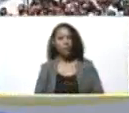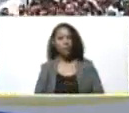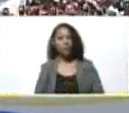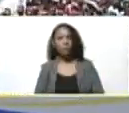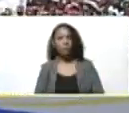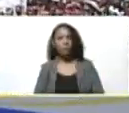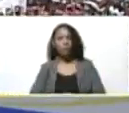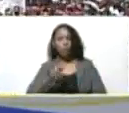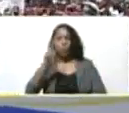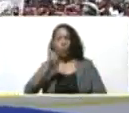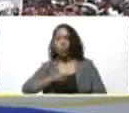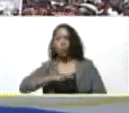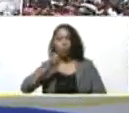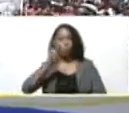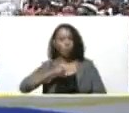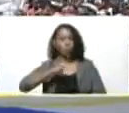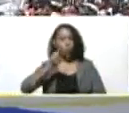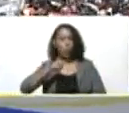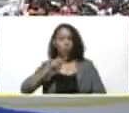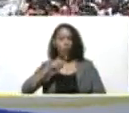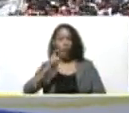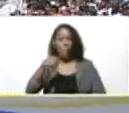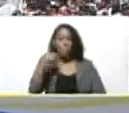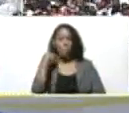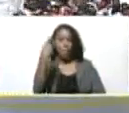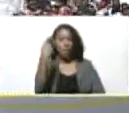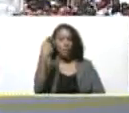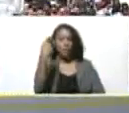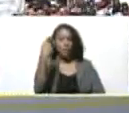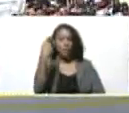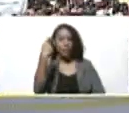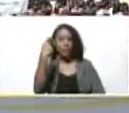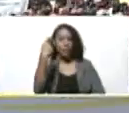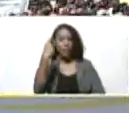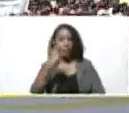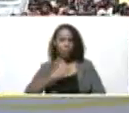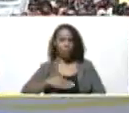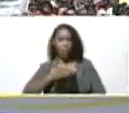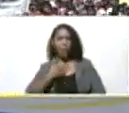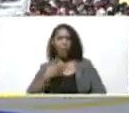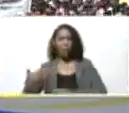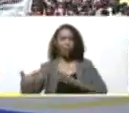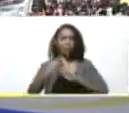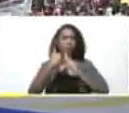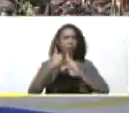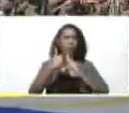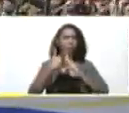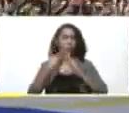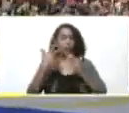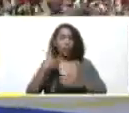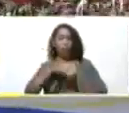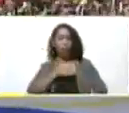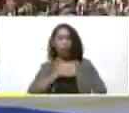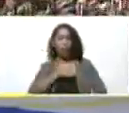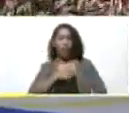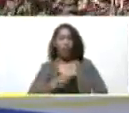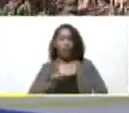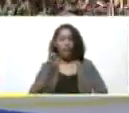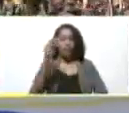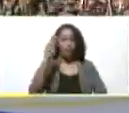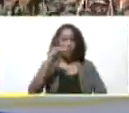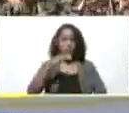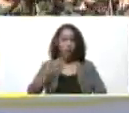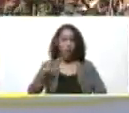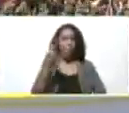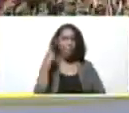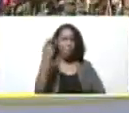y nunca, jamás han podido con nosotros. y nunca,